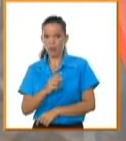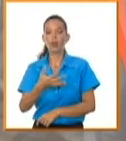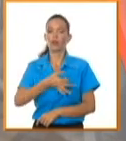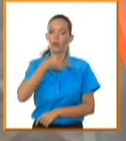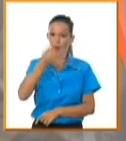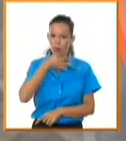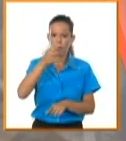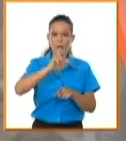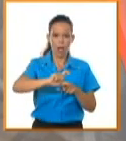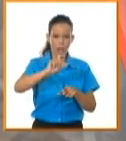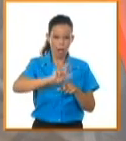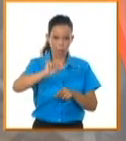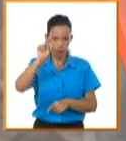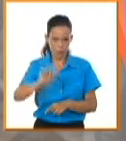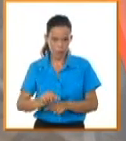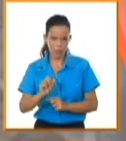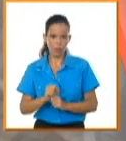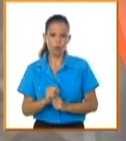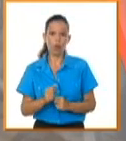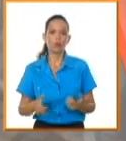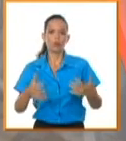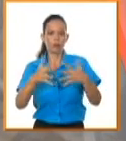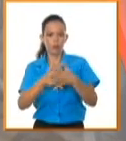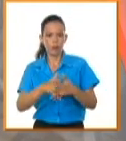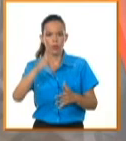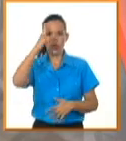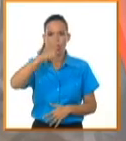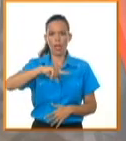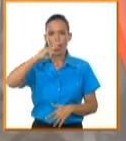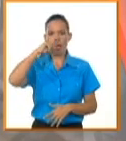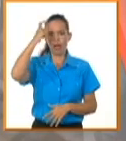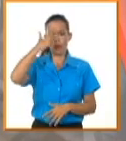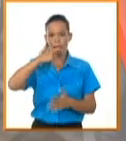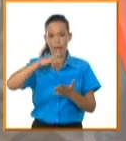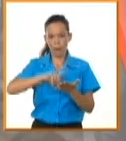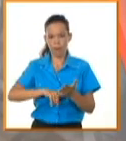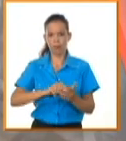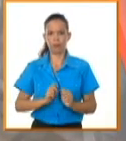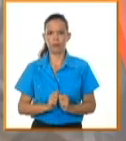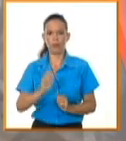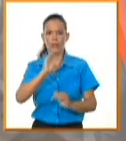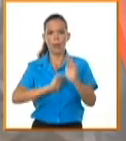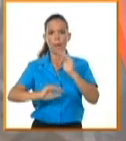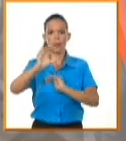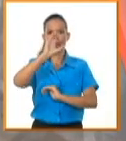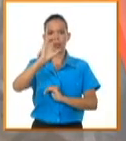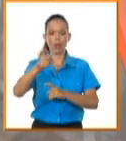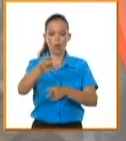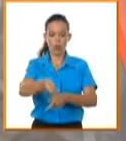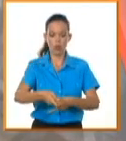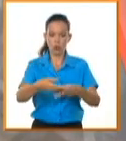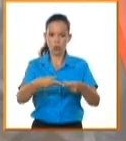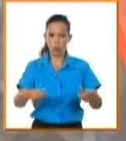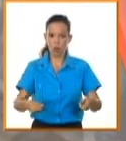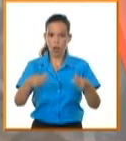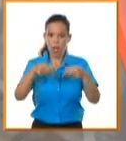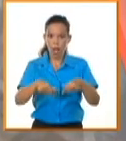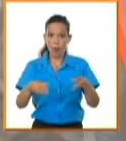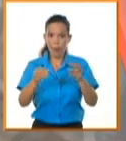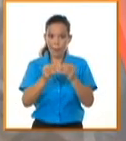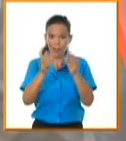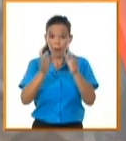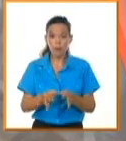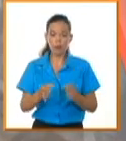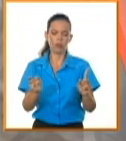con la nada lo hemos estado viendo con la dirección del Ministerio de la agricultura en cada momento se Irán tomando las decisiones y se y